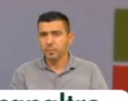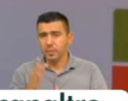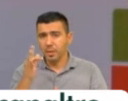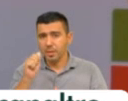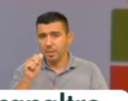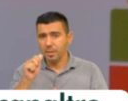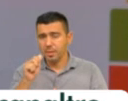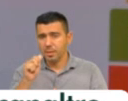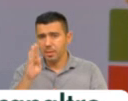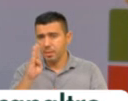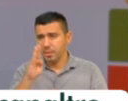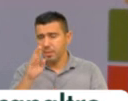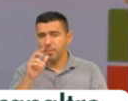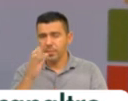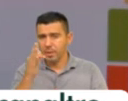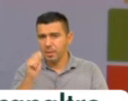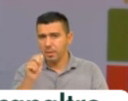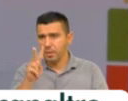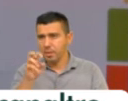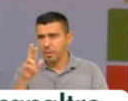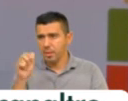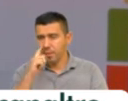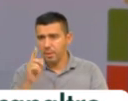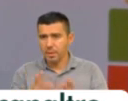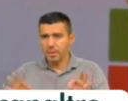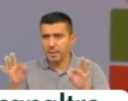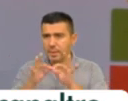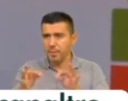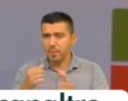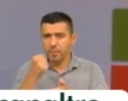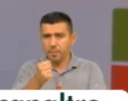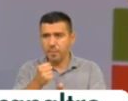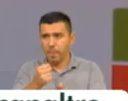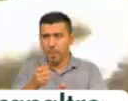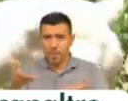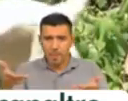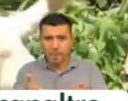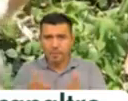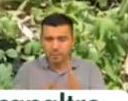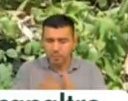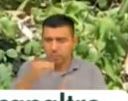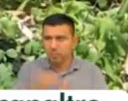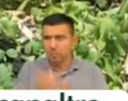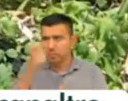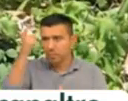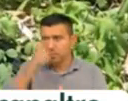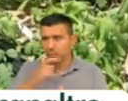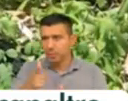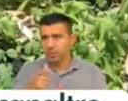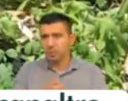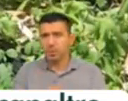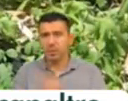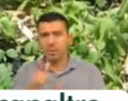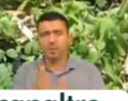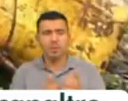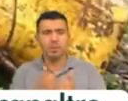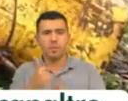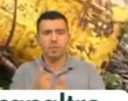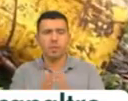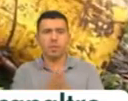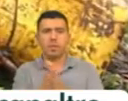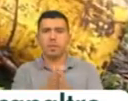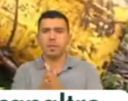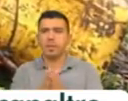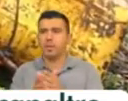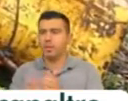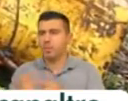tiene dentro de los vértices fundamentales de inversión y de desarrollo una apuesta muy seria con el tema del cacao y de la competitividad